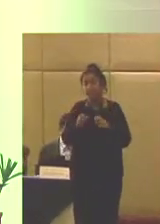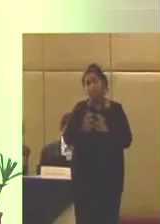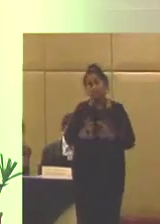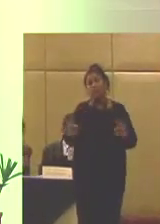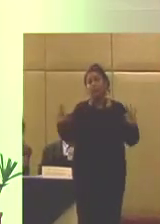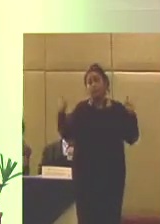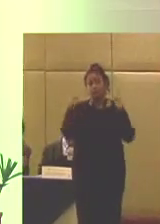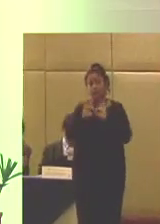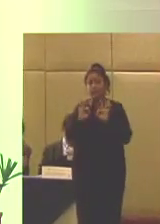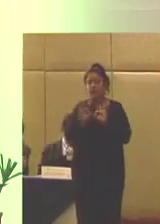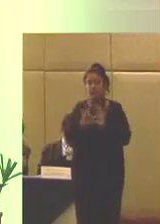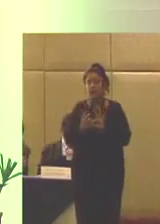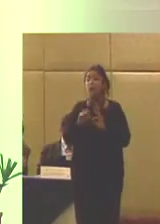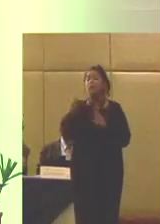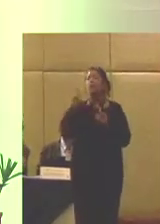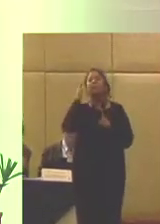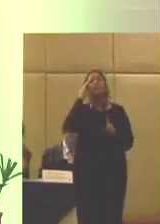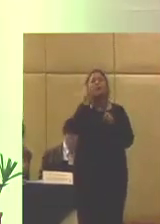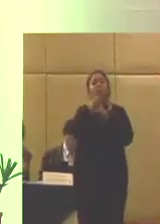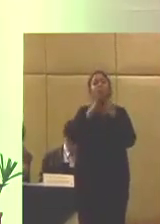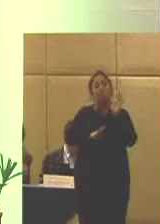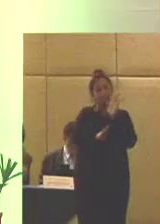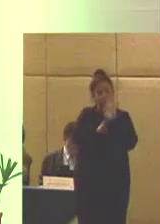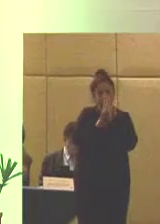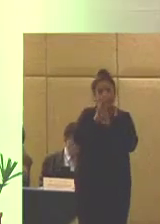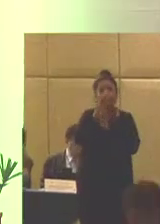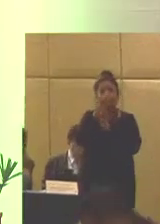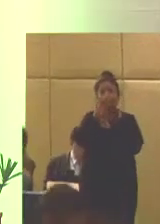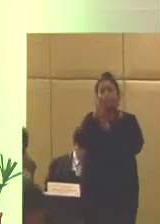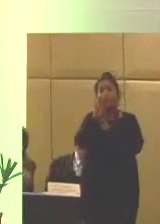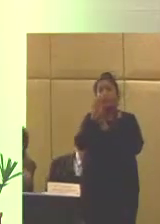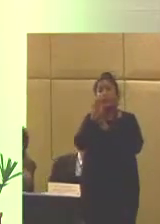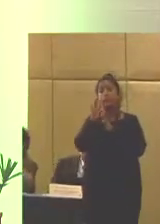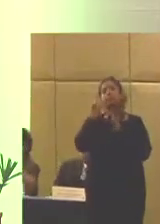mejora, que tengan en este caso un enfoque de reducción de riesgos.